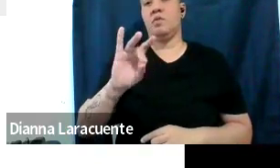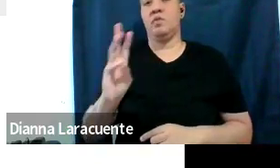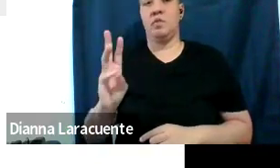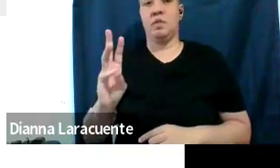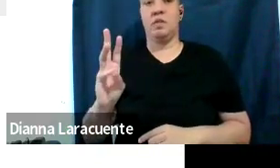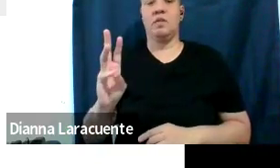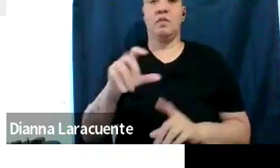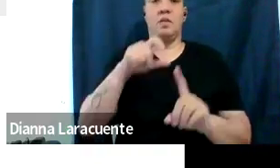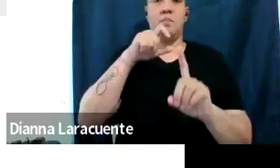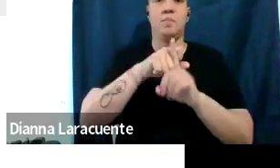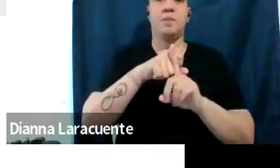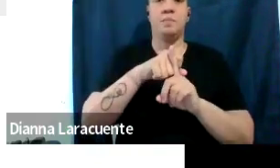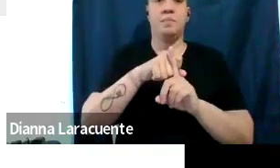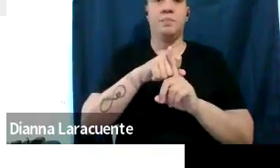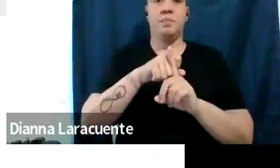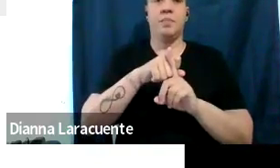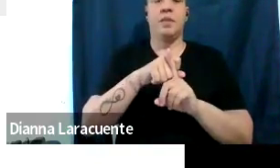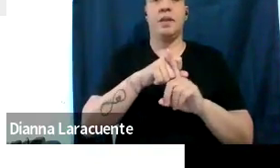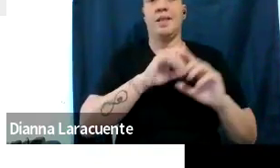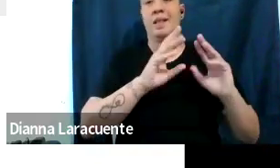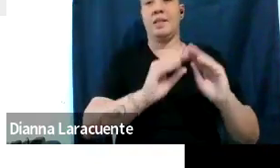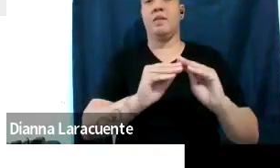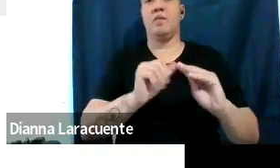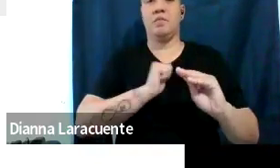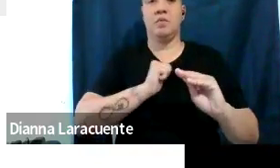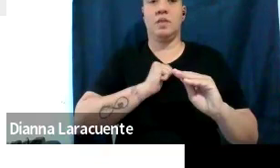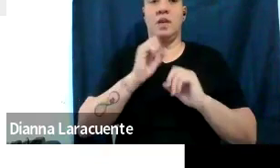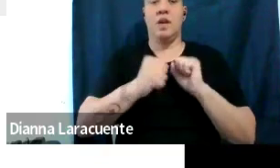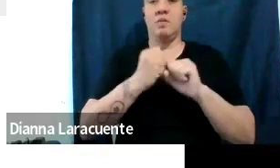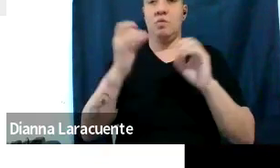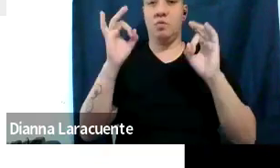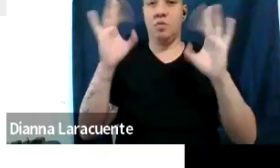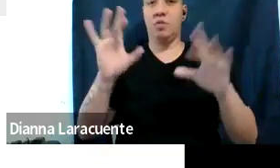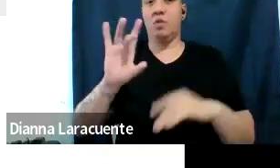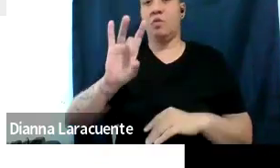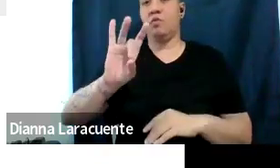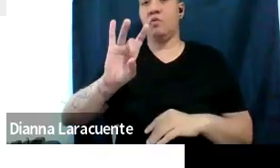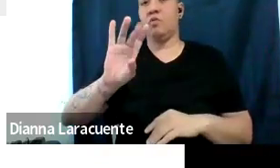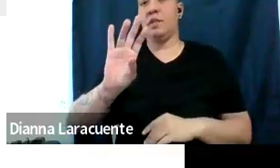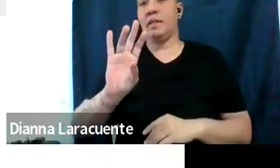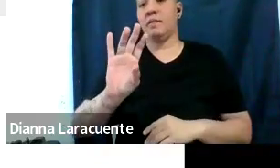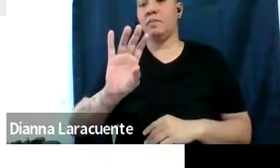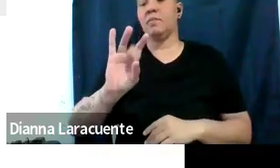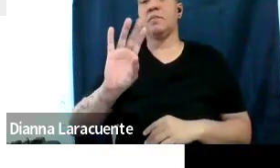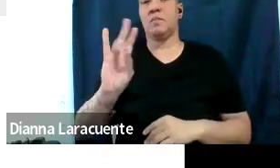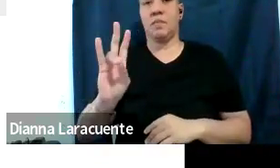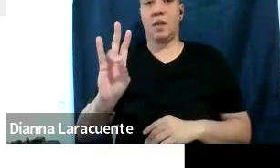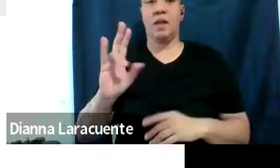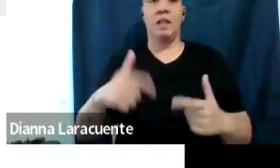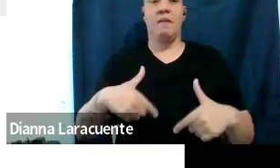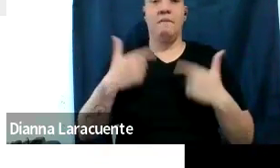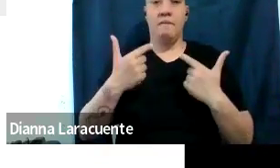apresan porque esta es la Asamblea Autonomista del año terrible del 87. Aquí es donde él va a empezar en la vida